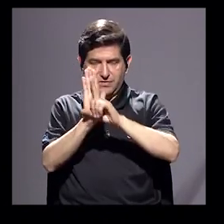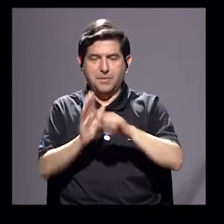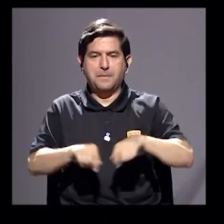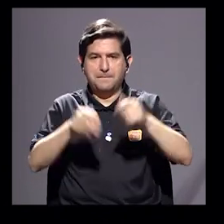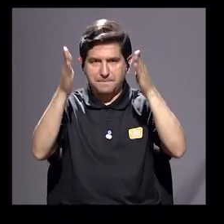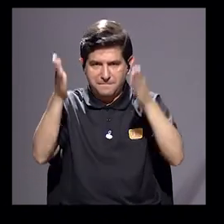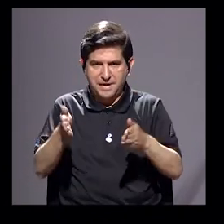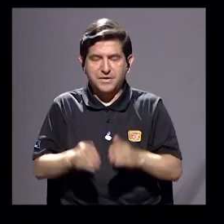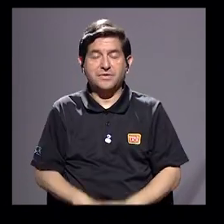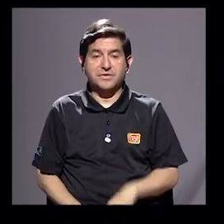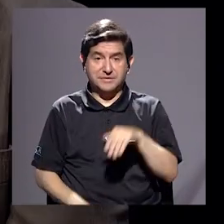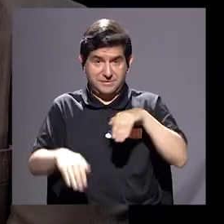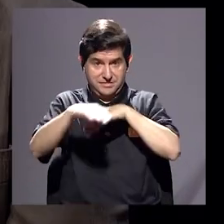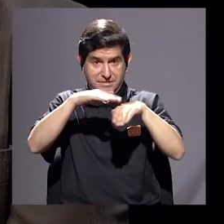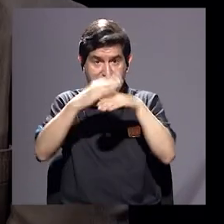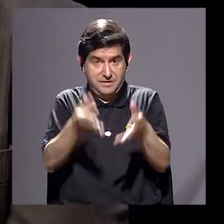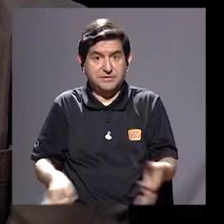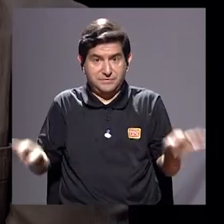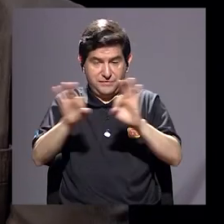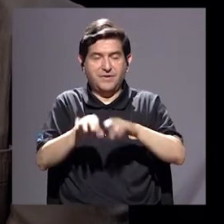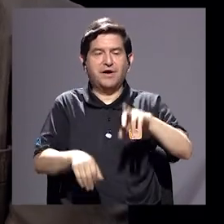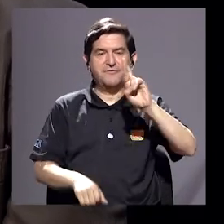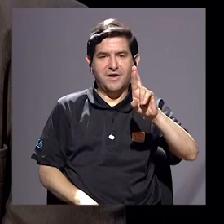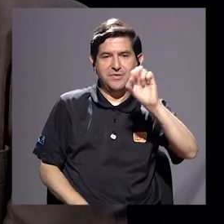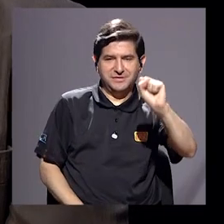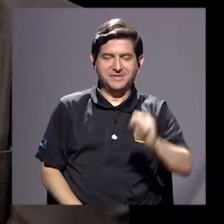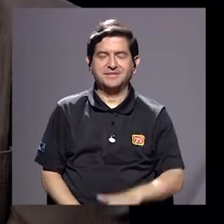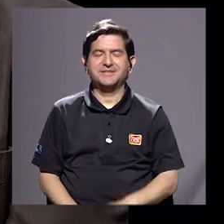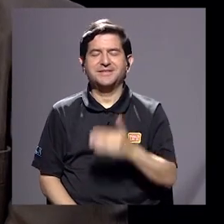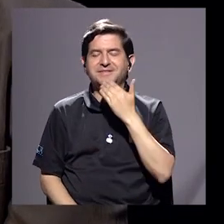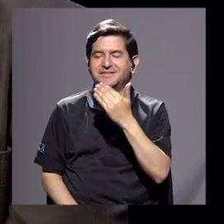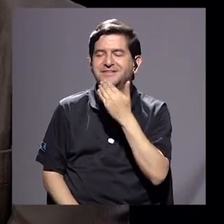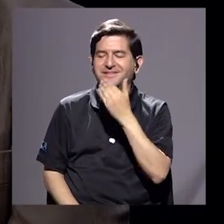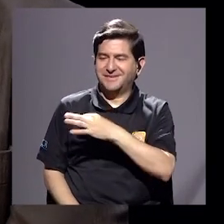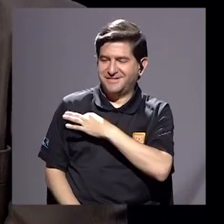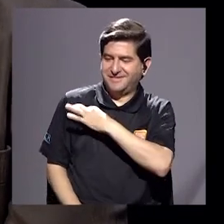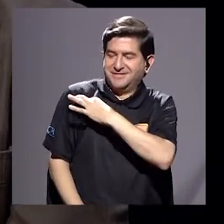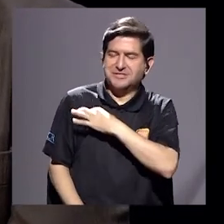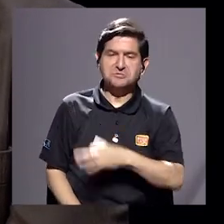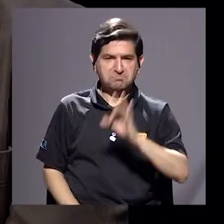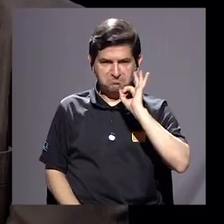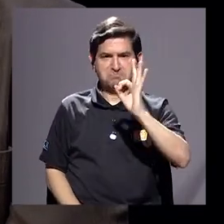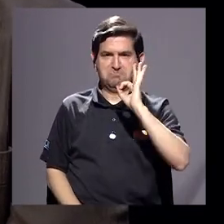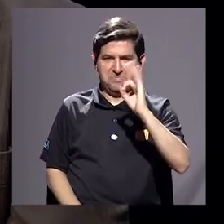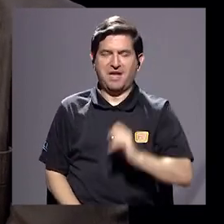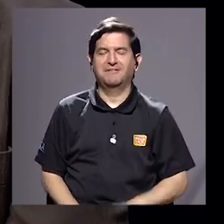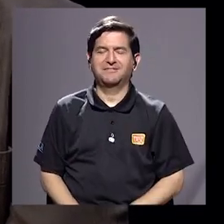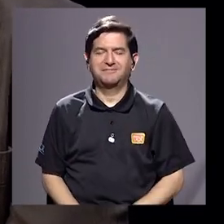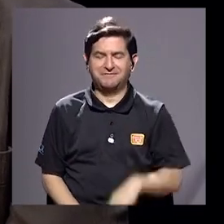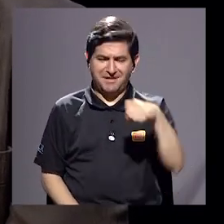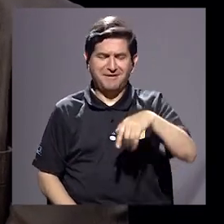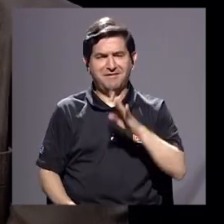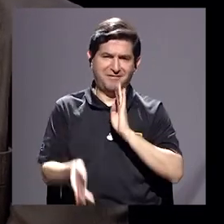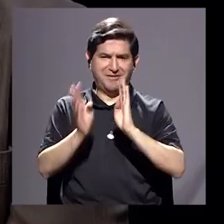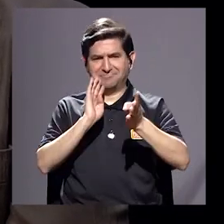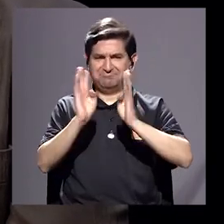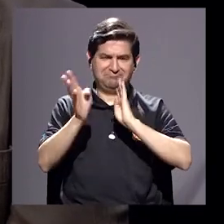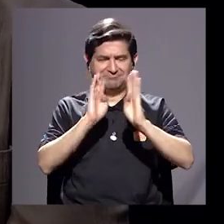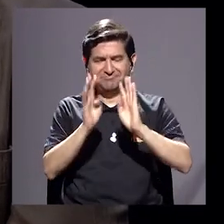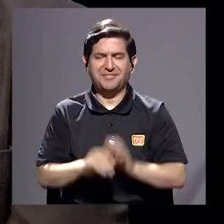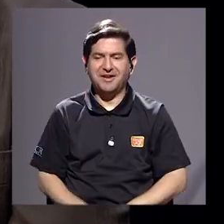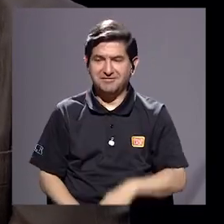es un referente que tal don raúl silesky muchas gracias por la invitación todo bien todo y aquí para conversar un ratico con